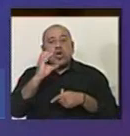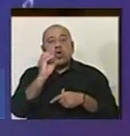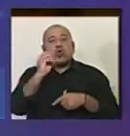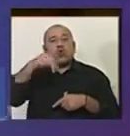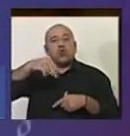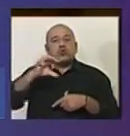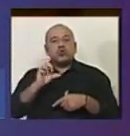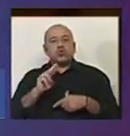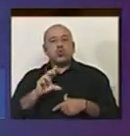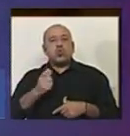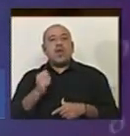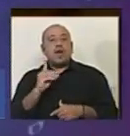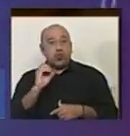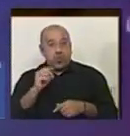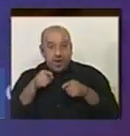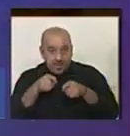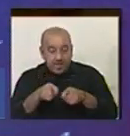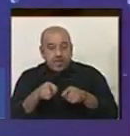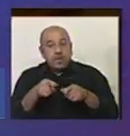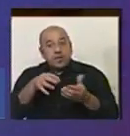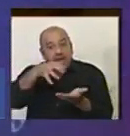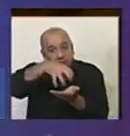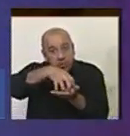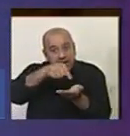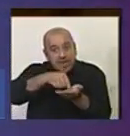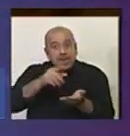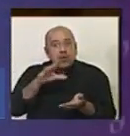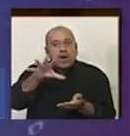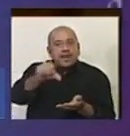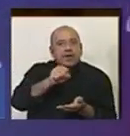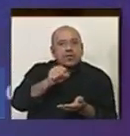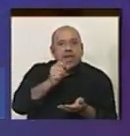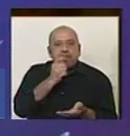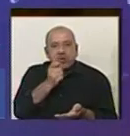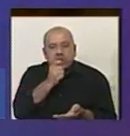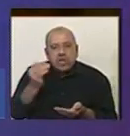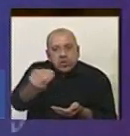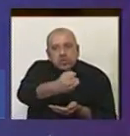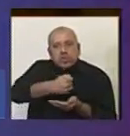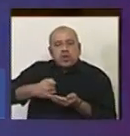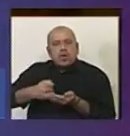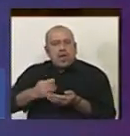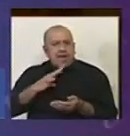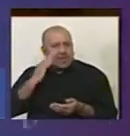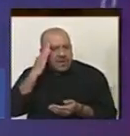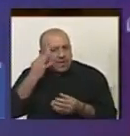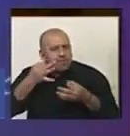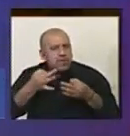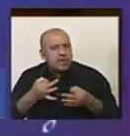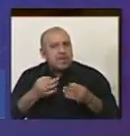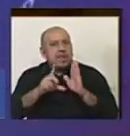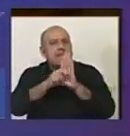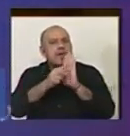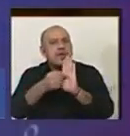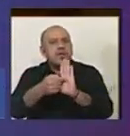de un país es territorio de ese, sí, país, ¿verdad? No sé si ese es el caso para el consulado. Tendríamos que ver en qué lugar físico está, si está el